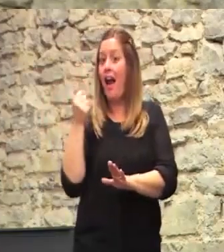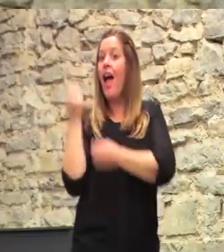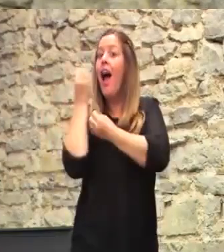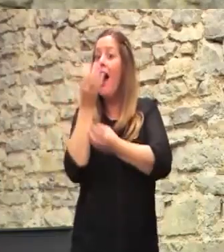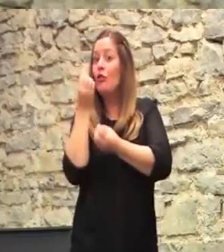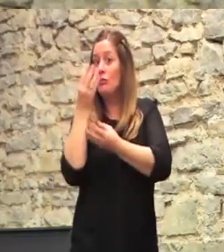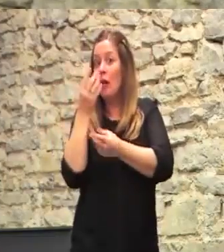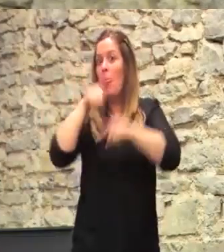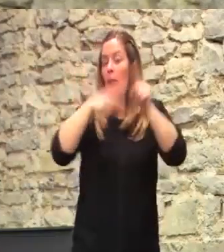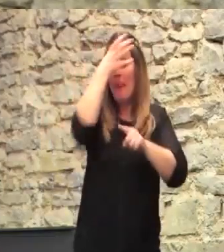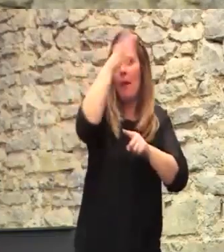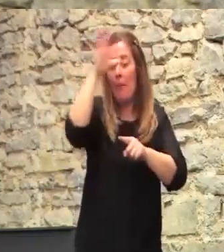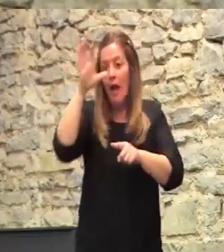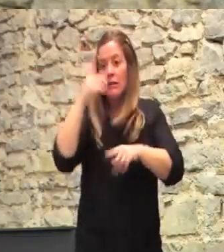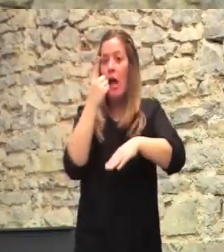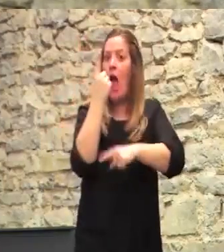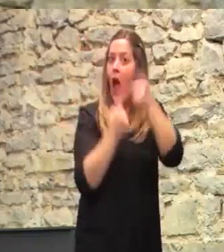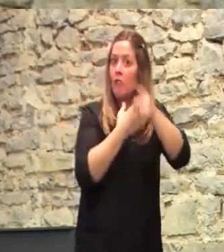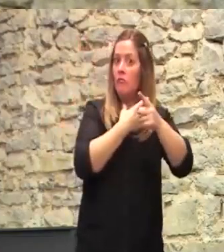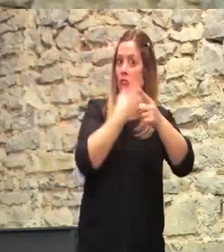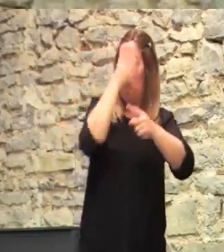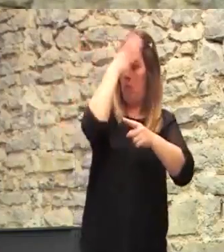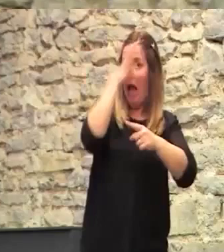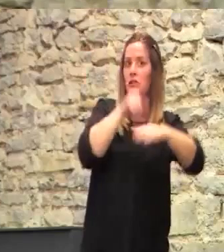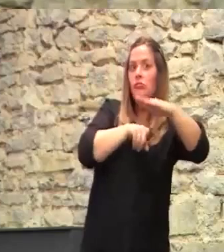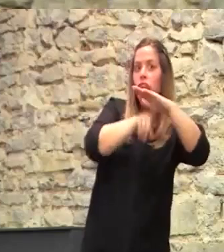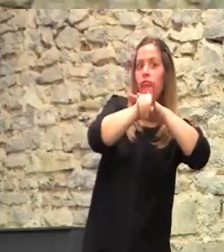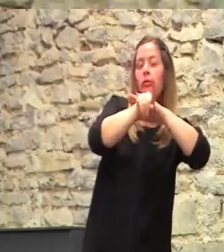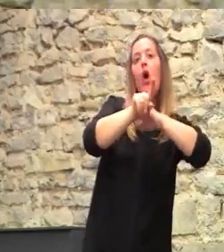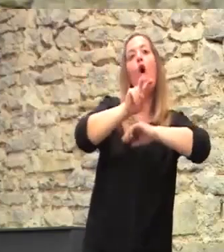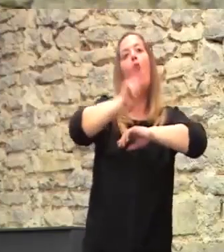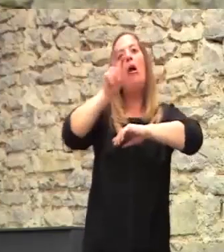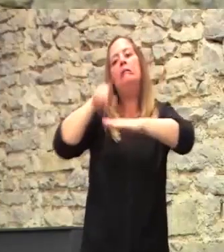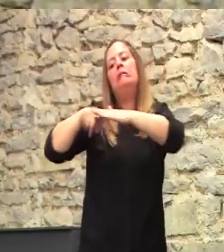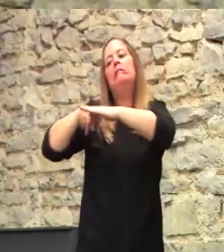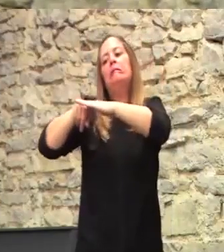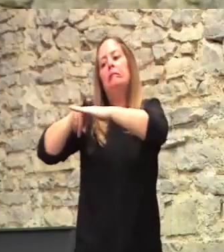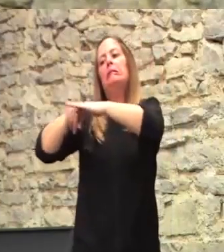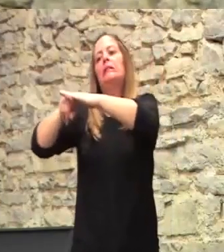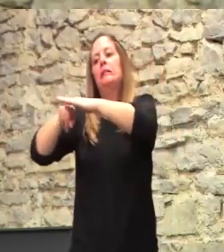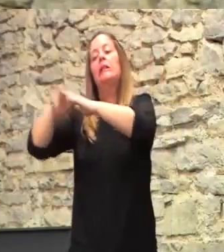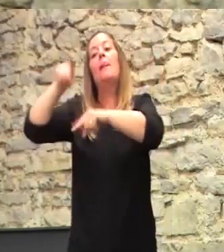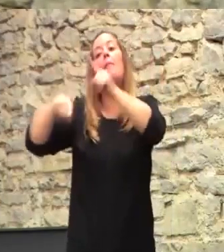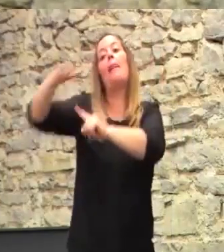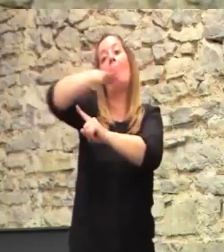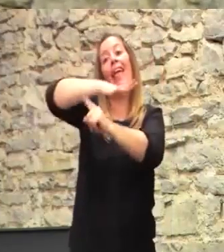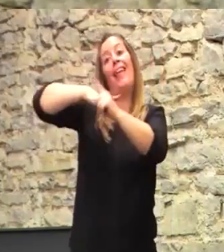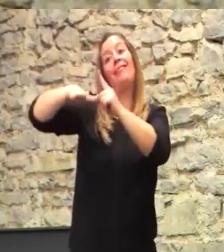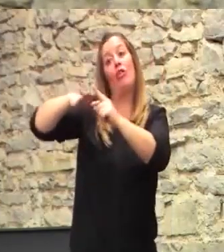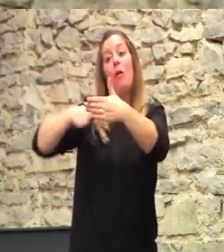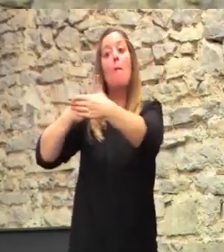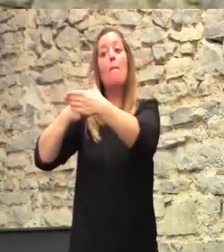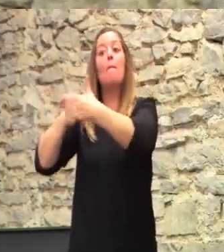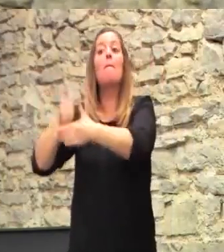distintas velocidades porque la que podía o tenía un entorno favorecedor y en la que no no cuando hay